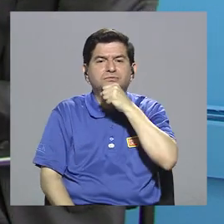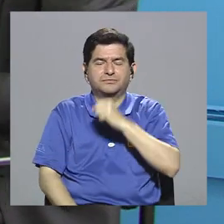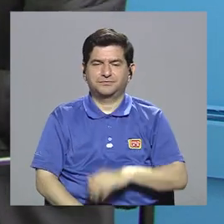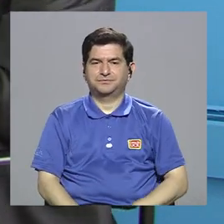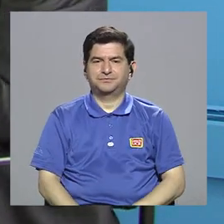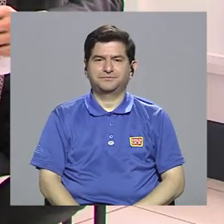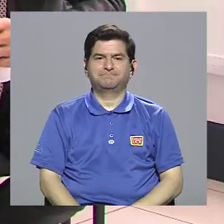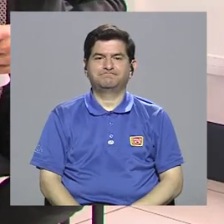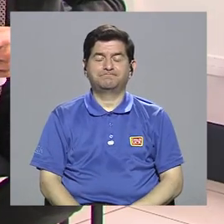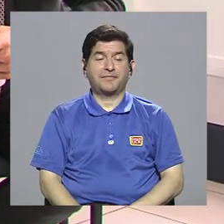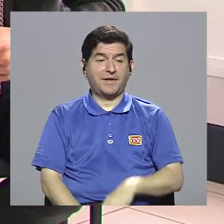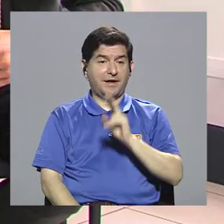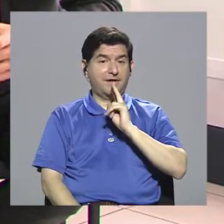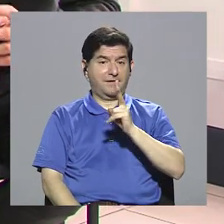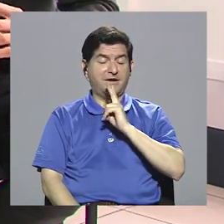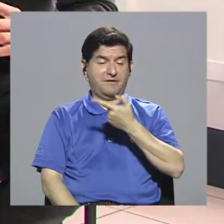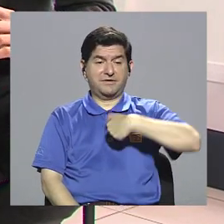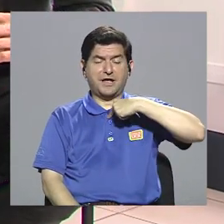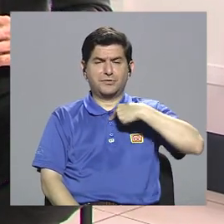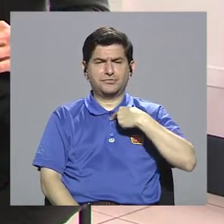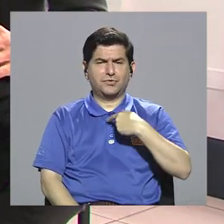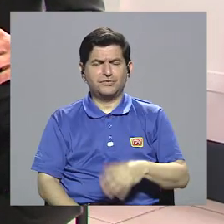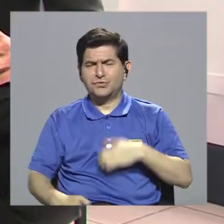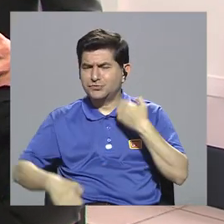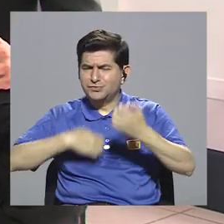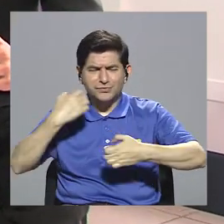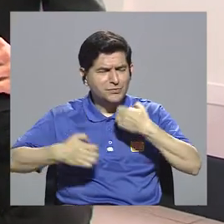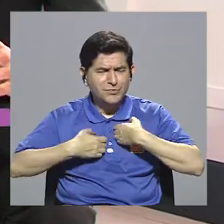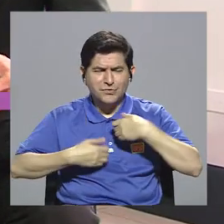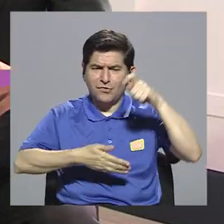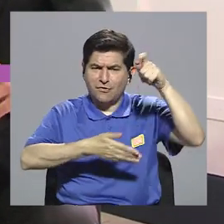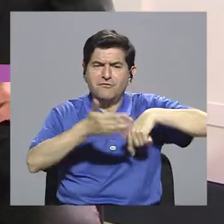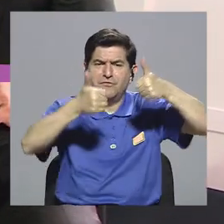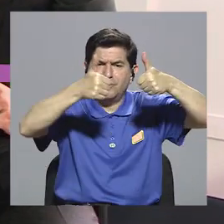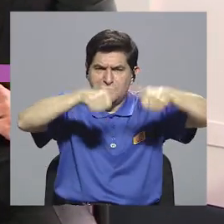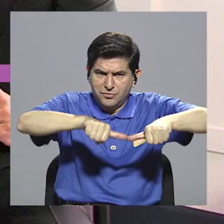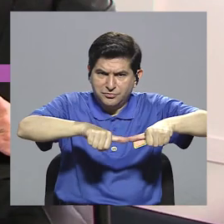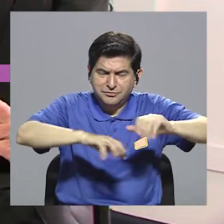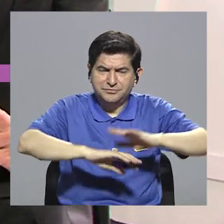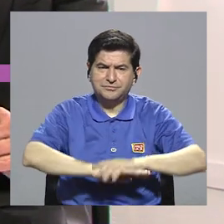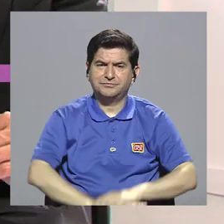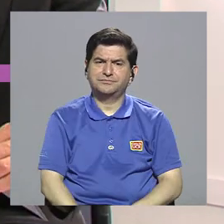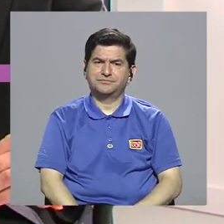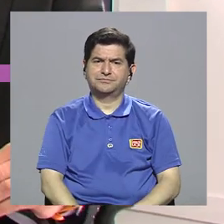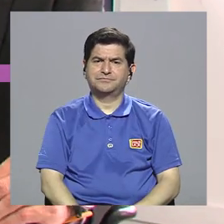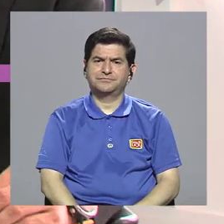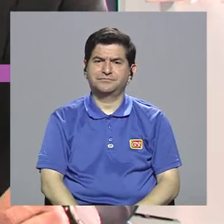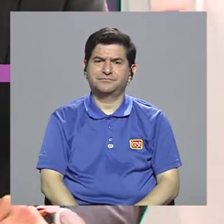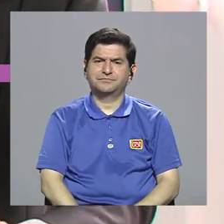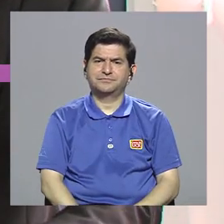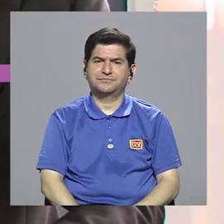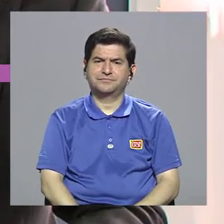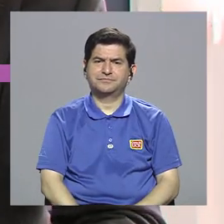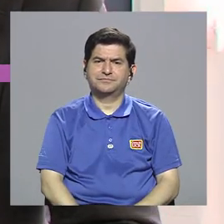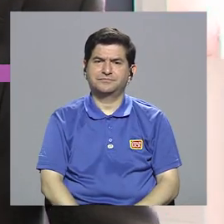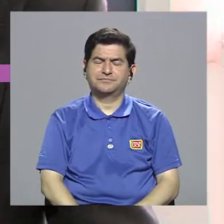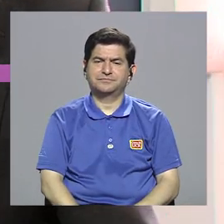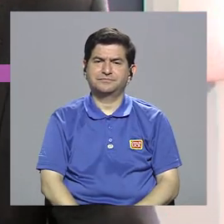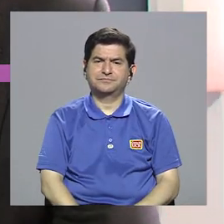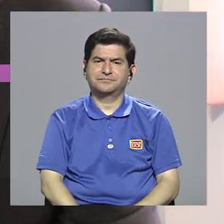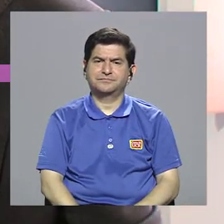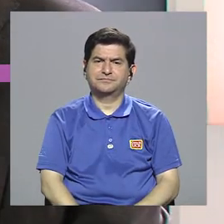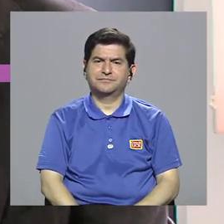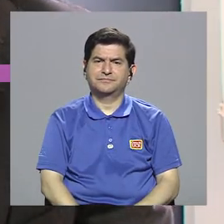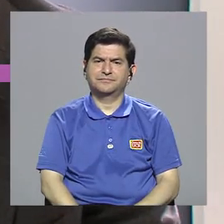bueno la verdad tengo muy entusiasmado con la firma de ese convenio s es algo